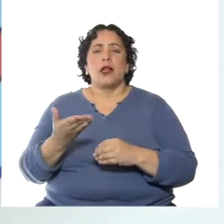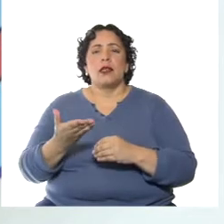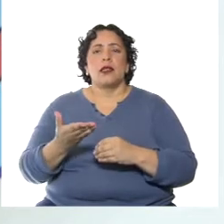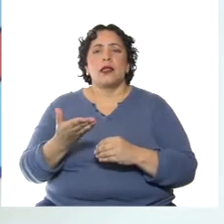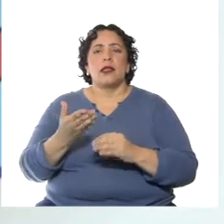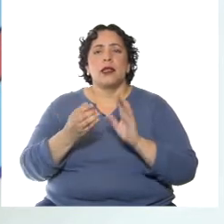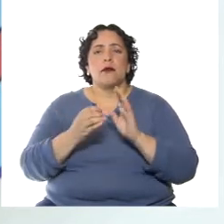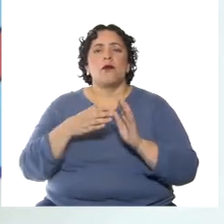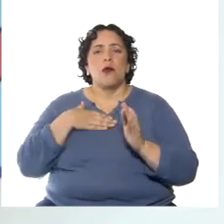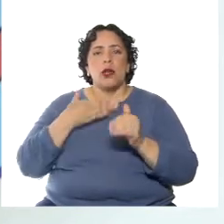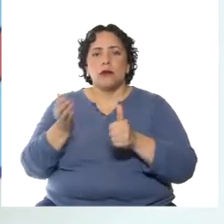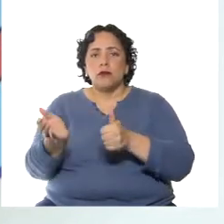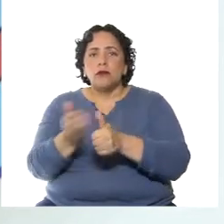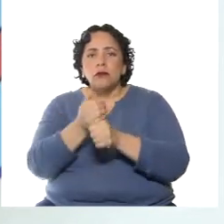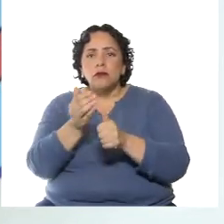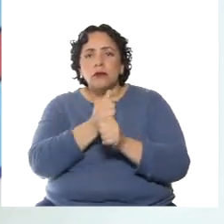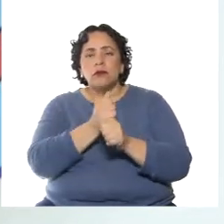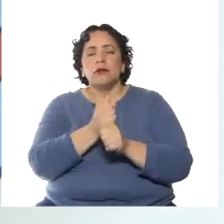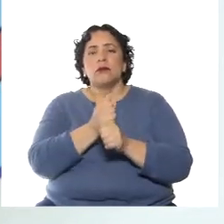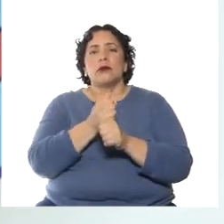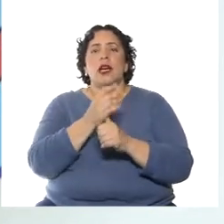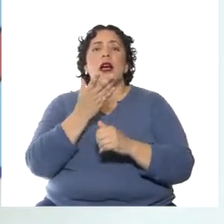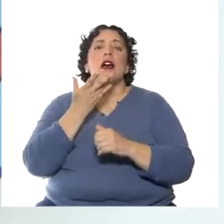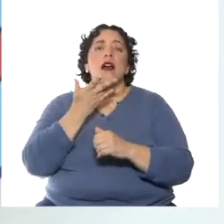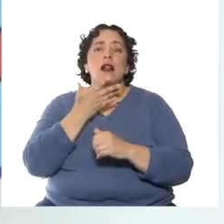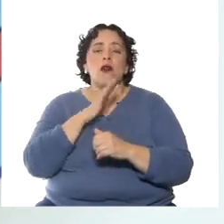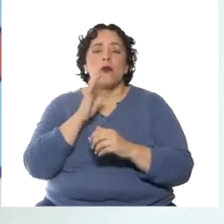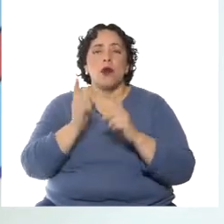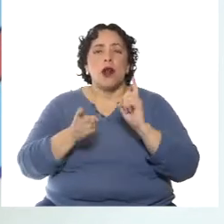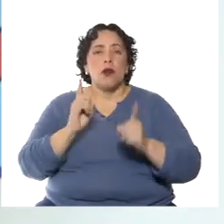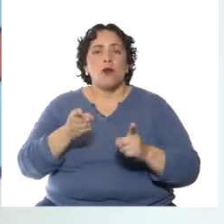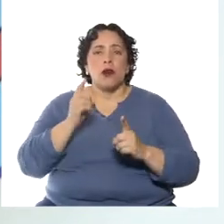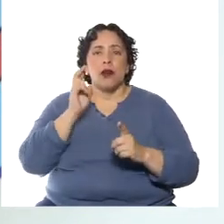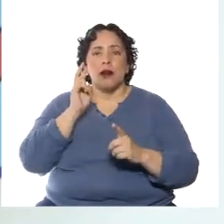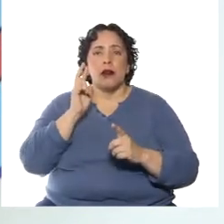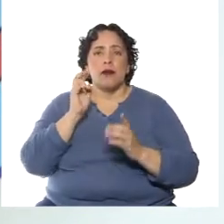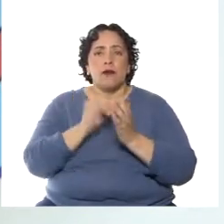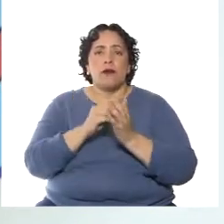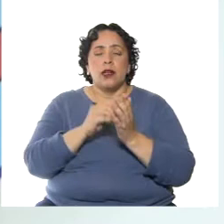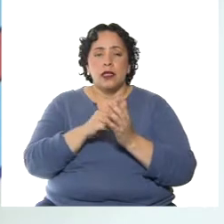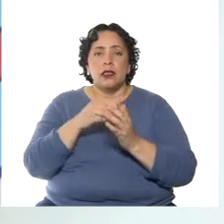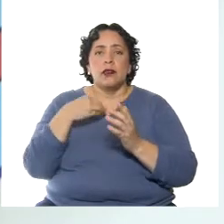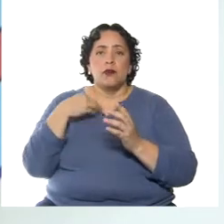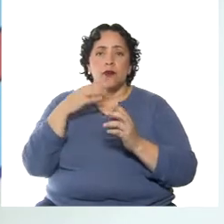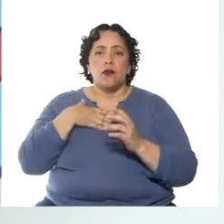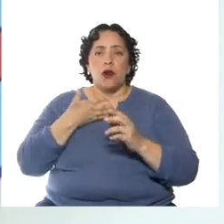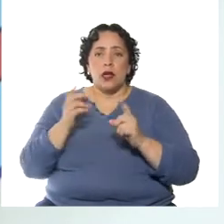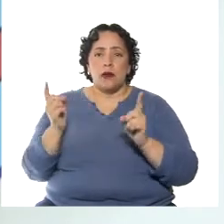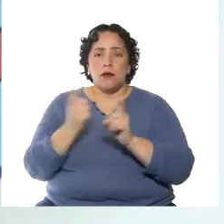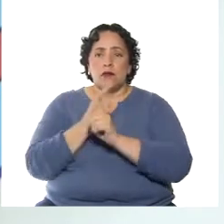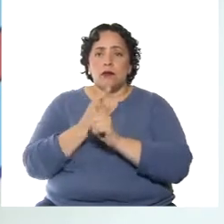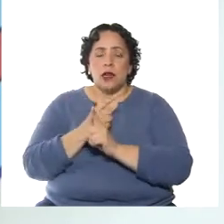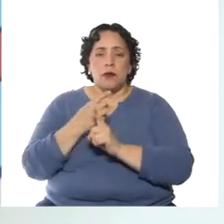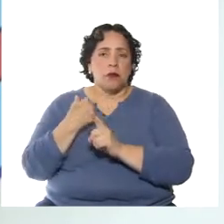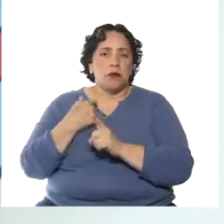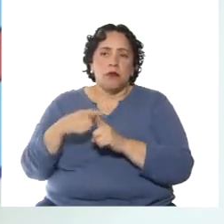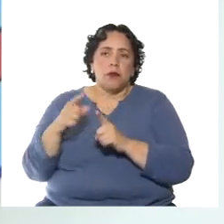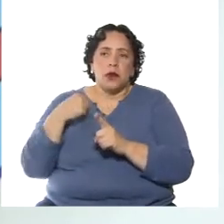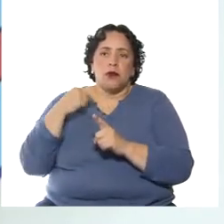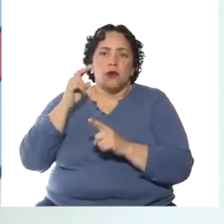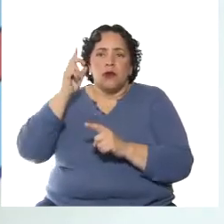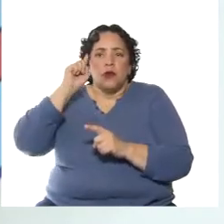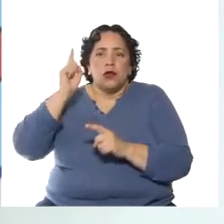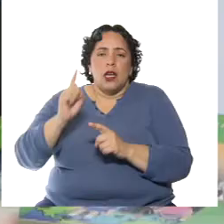los identifiquen, que tal vez en muchas ocasiones han tenido la oportunidad de tener esos cambios físicos y químicos, pero no los reconocen como